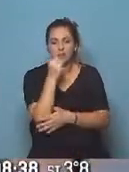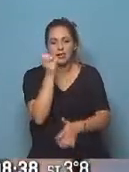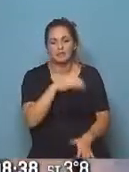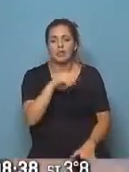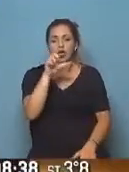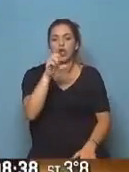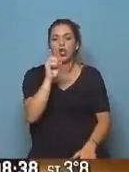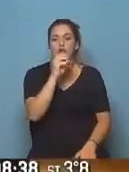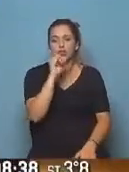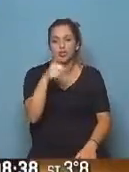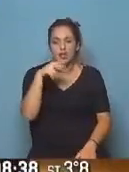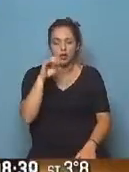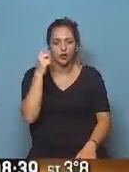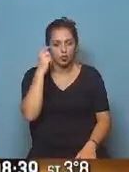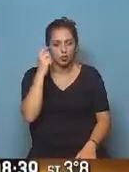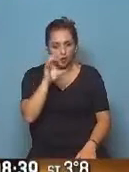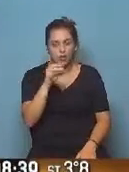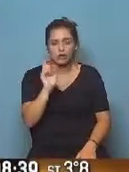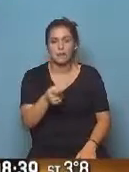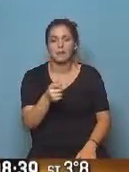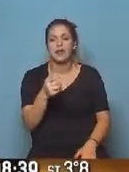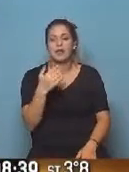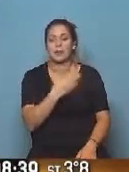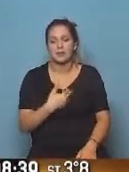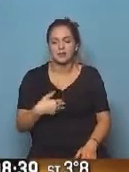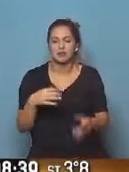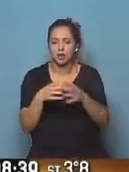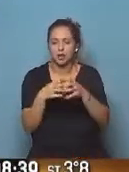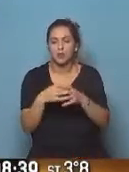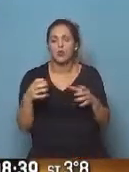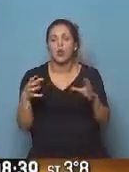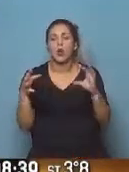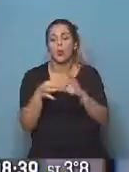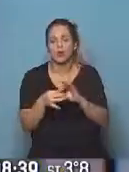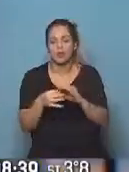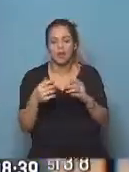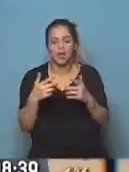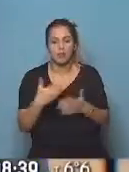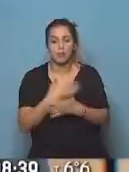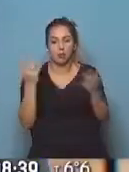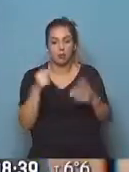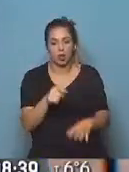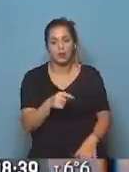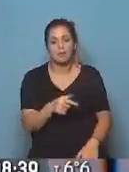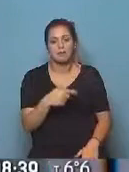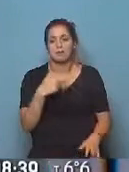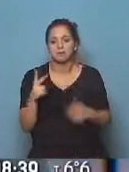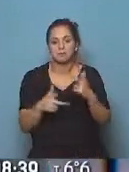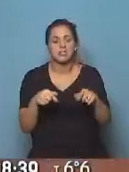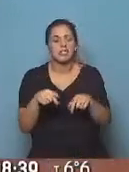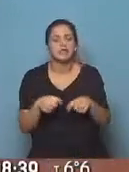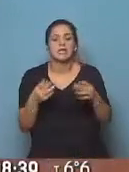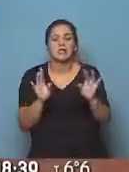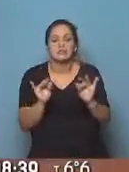que es además presidente del partido unidad popular cómo le va qué tal cómo estás bueno a ver estamos cruzando una tormenta